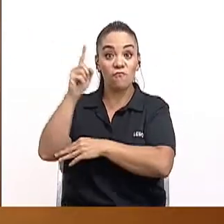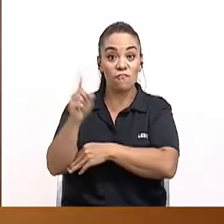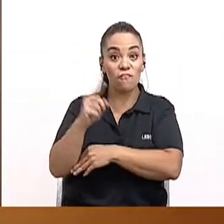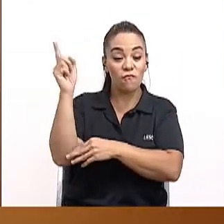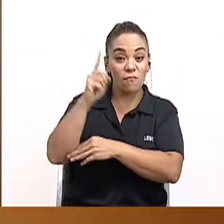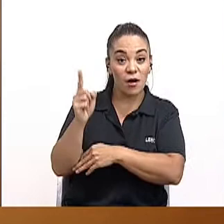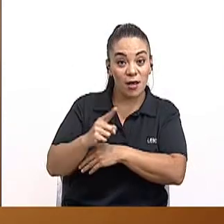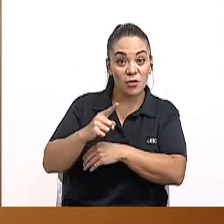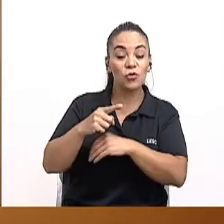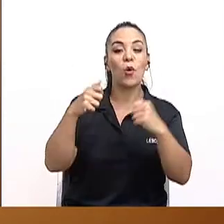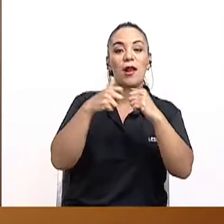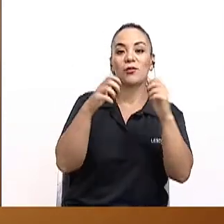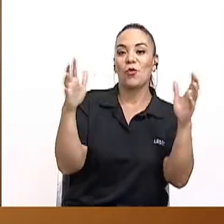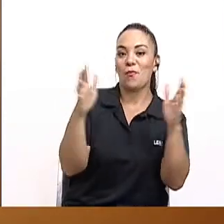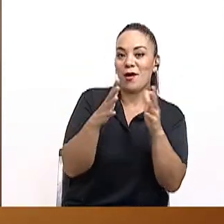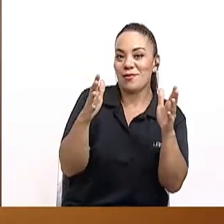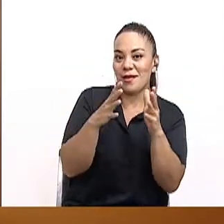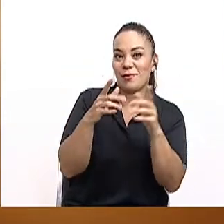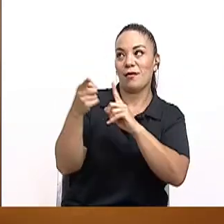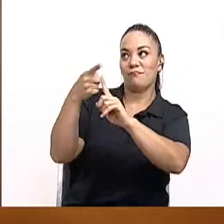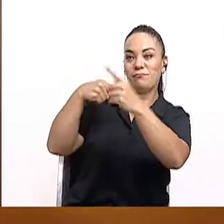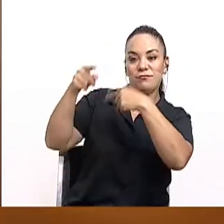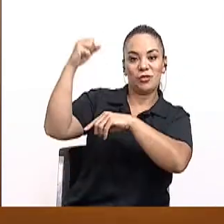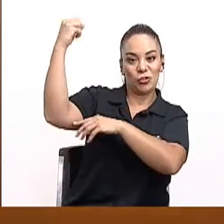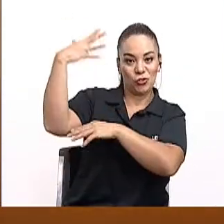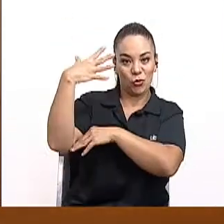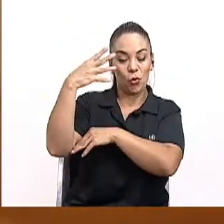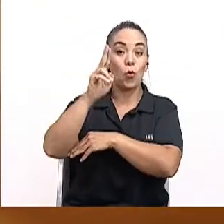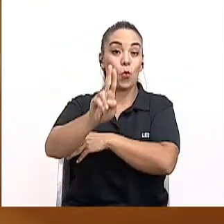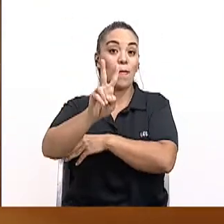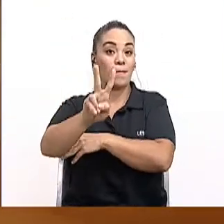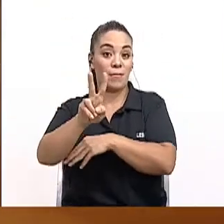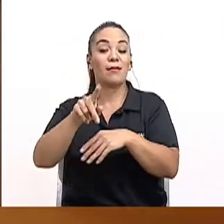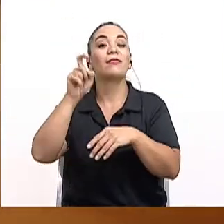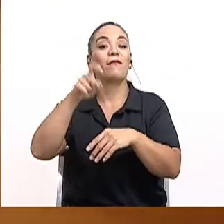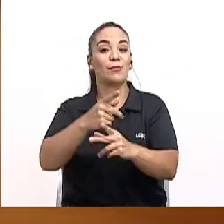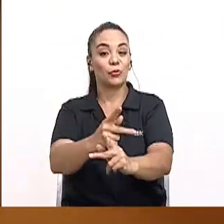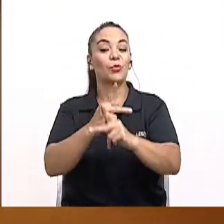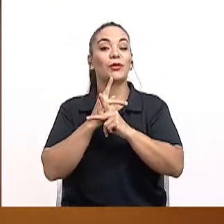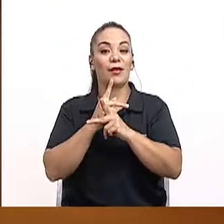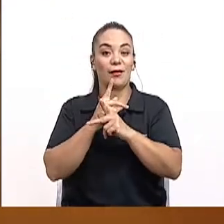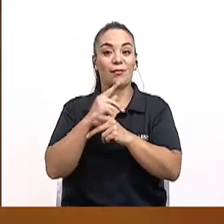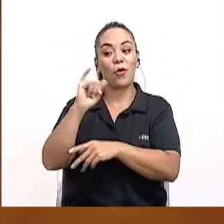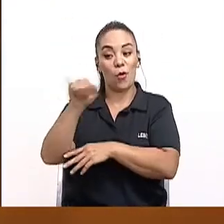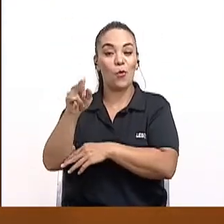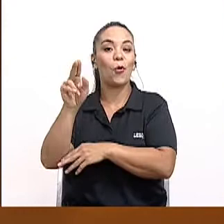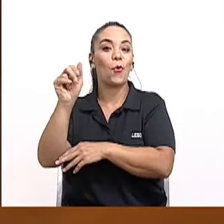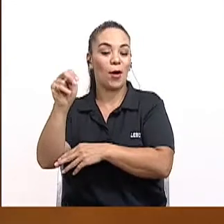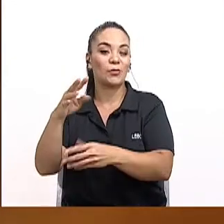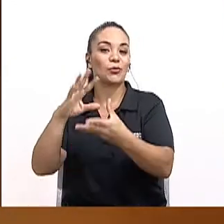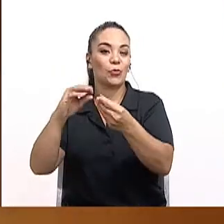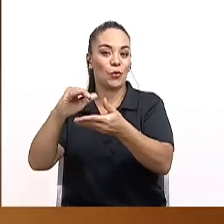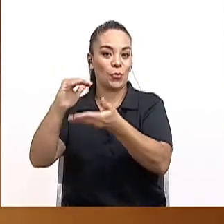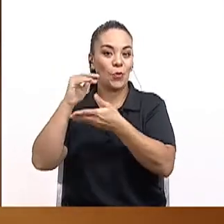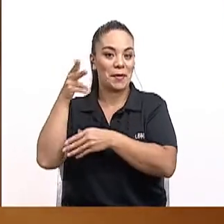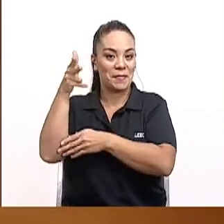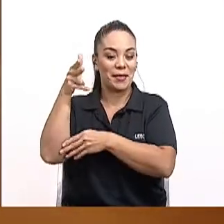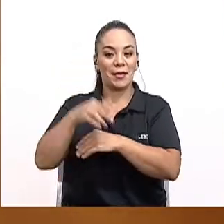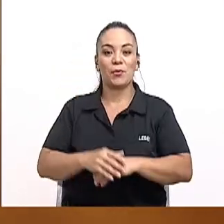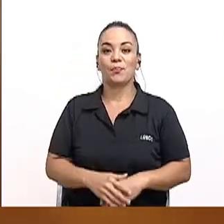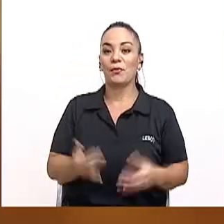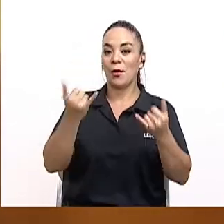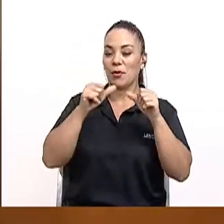esa radiación solar, por ejemplo, ultravioleta, que debemos protegernos, así como Juan nos comentó en ese video.